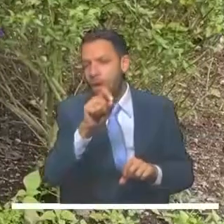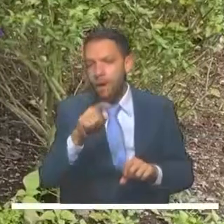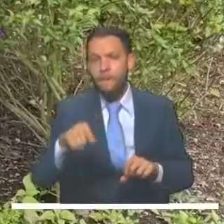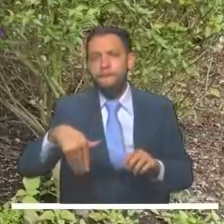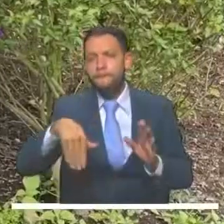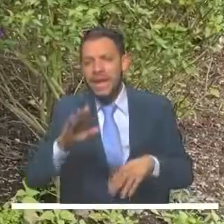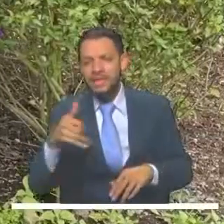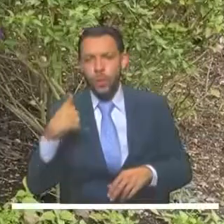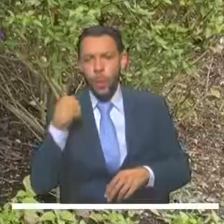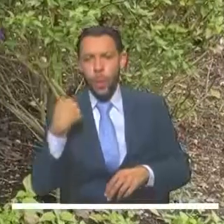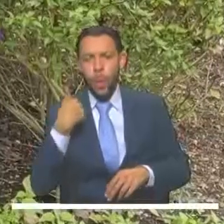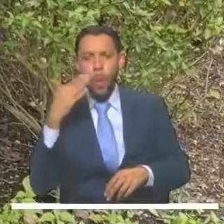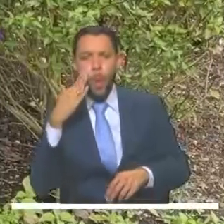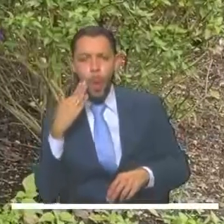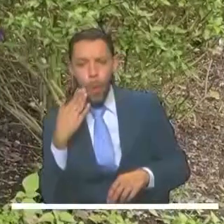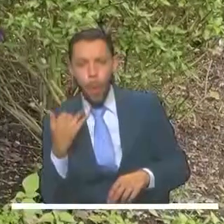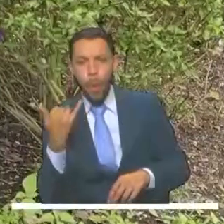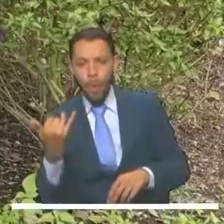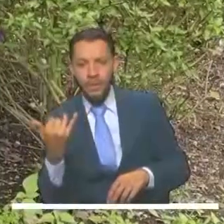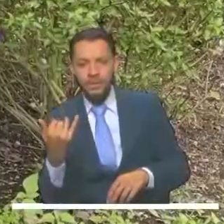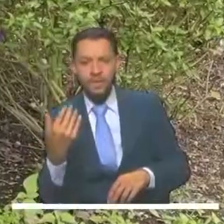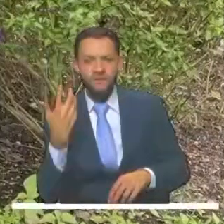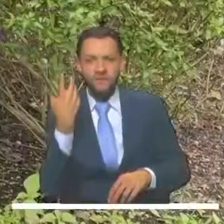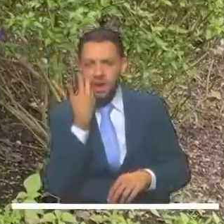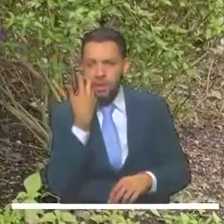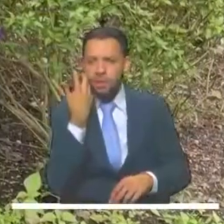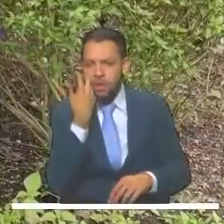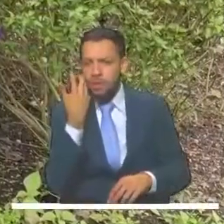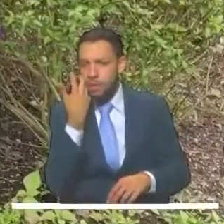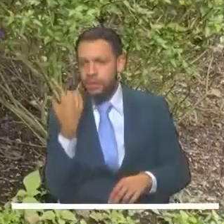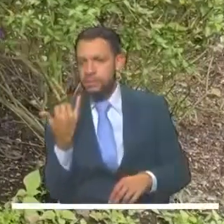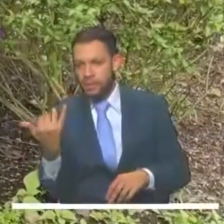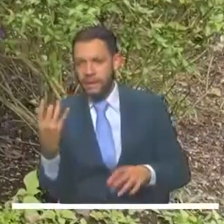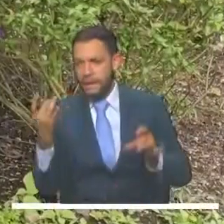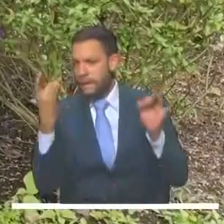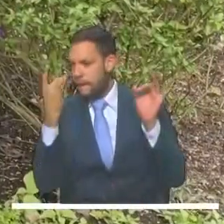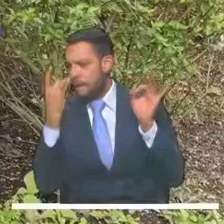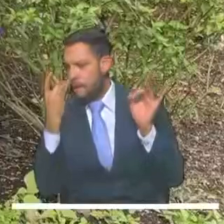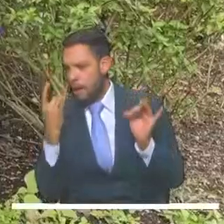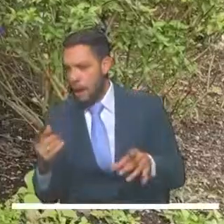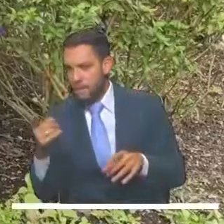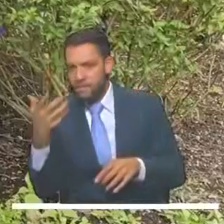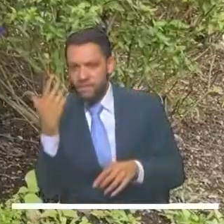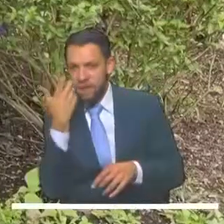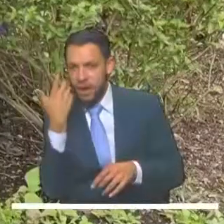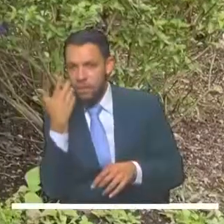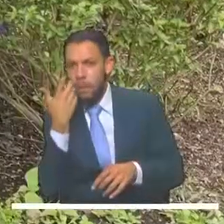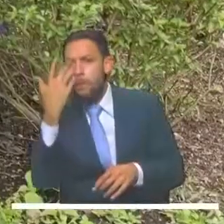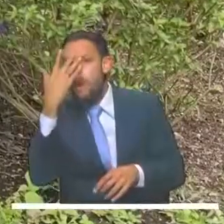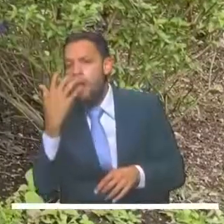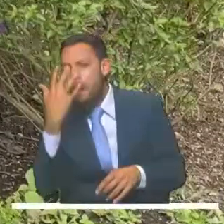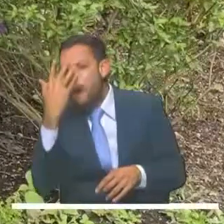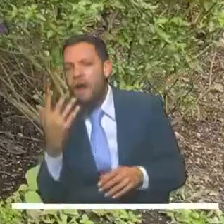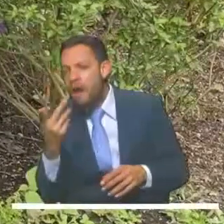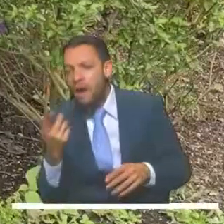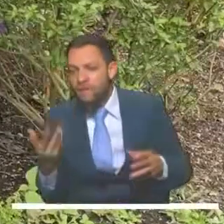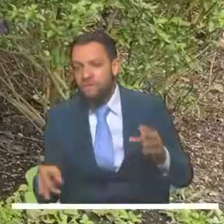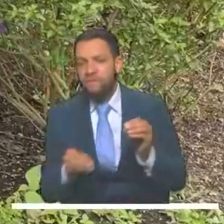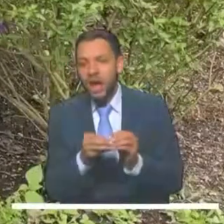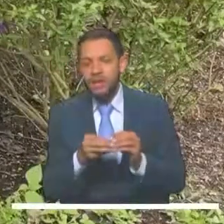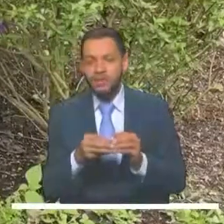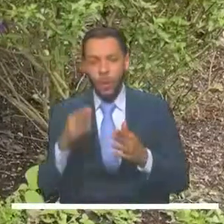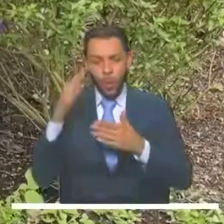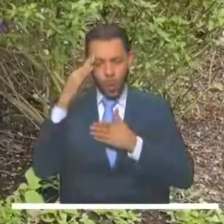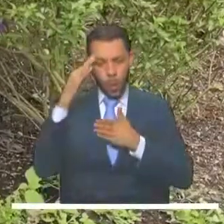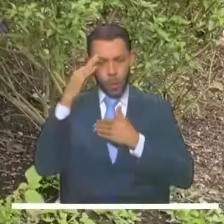jóvenes con enfermedades tan graves tan graves porque no tomamos conciencia que es